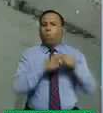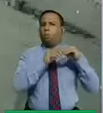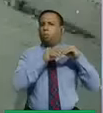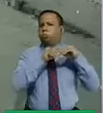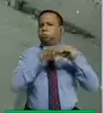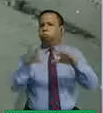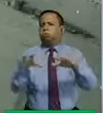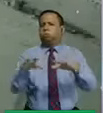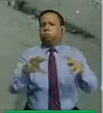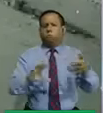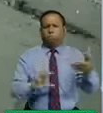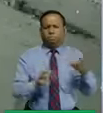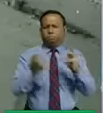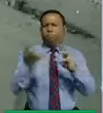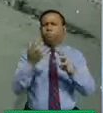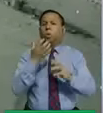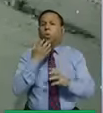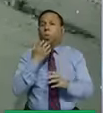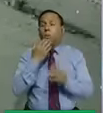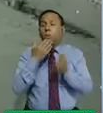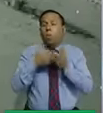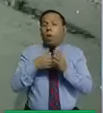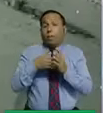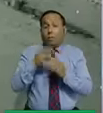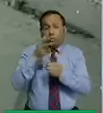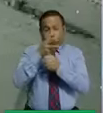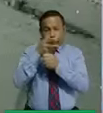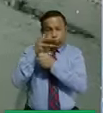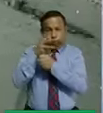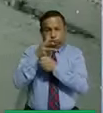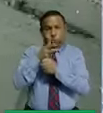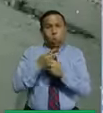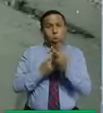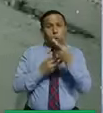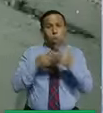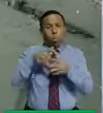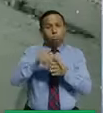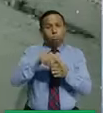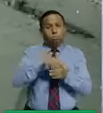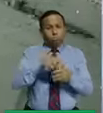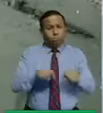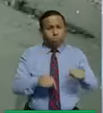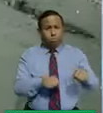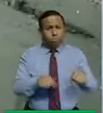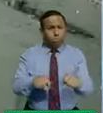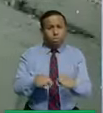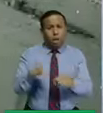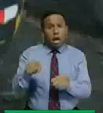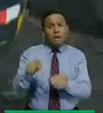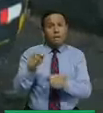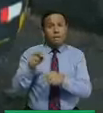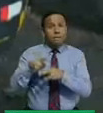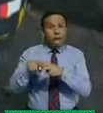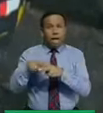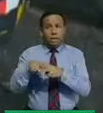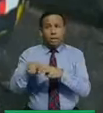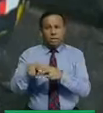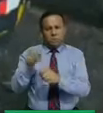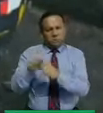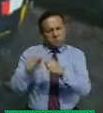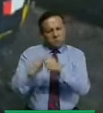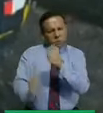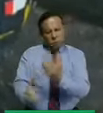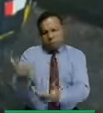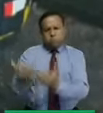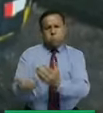Esta cámara de seguridad captó como 2 motorizados le prendieron fuego a un taxi cuando estaba estacionado. Muy cerca de allí,